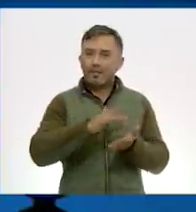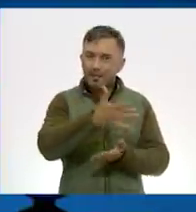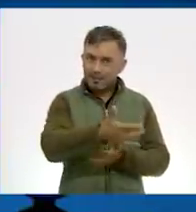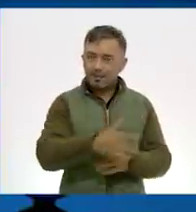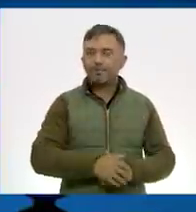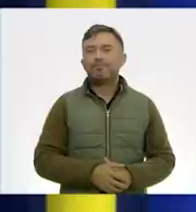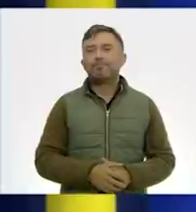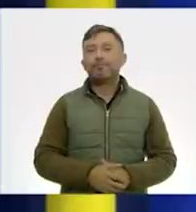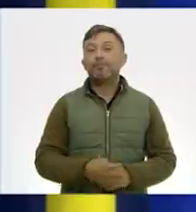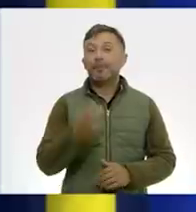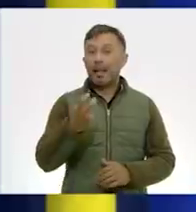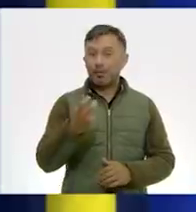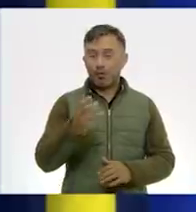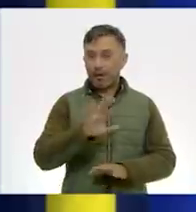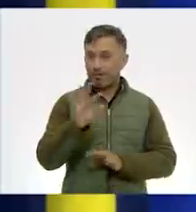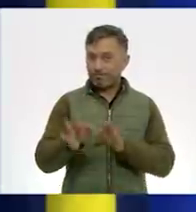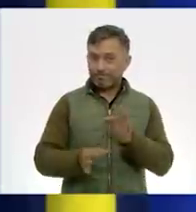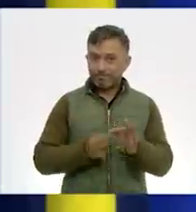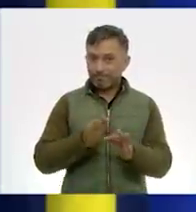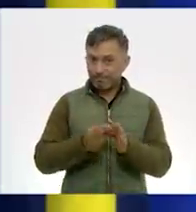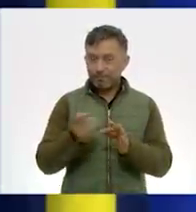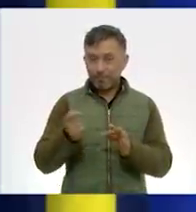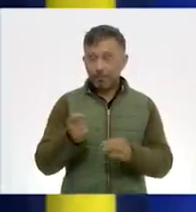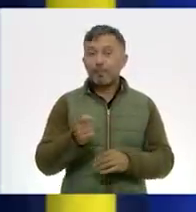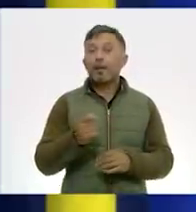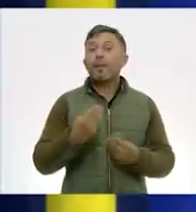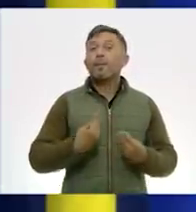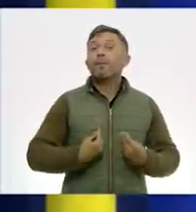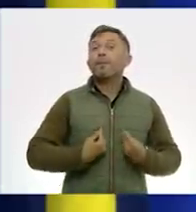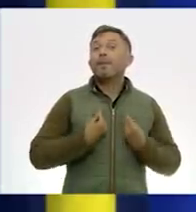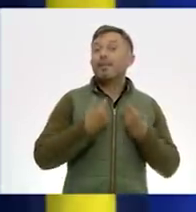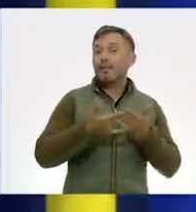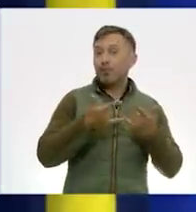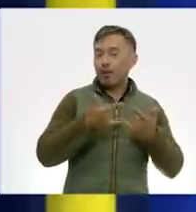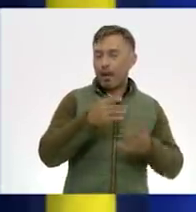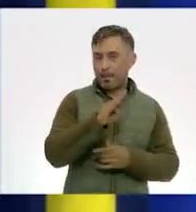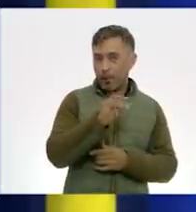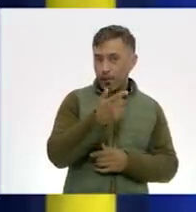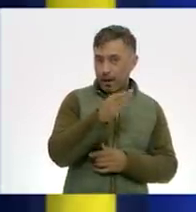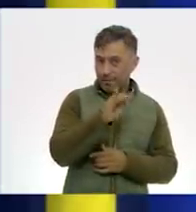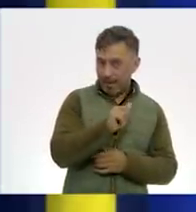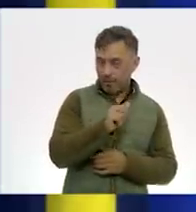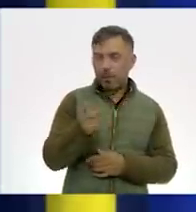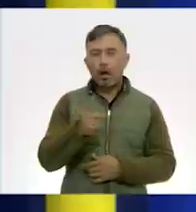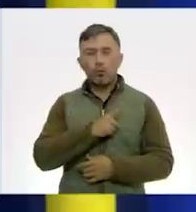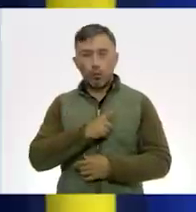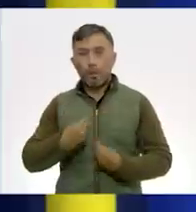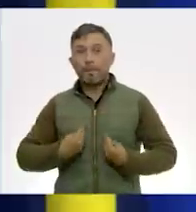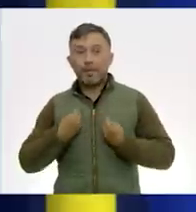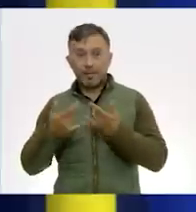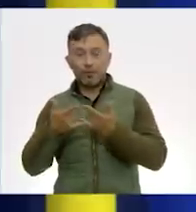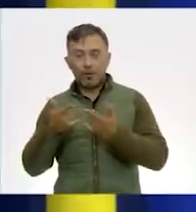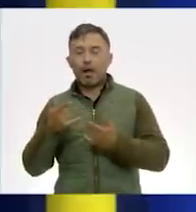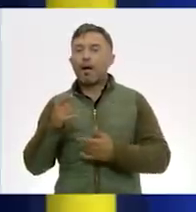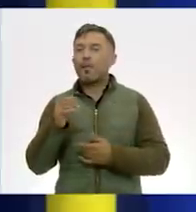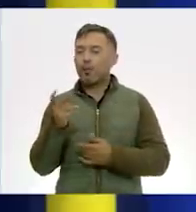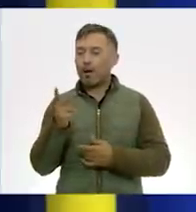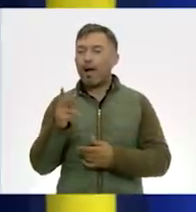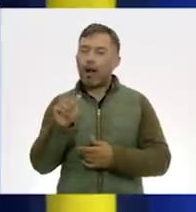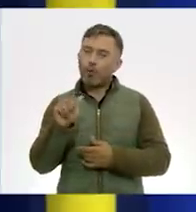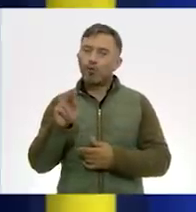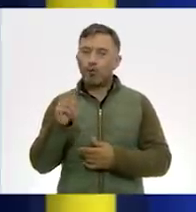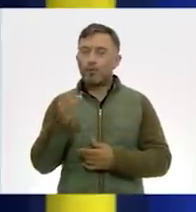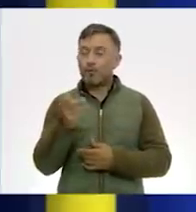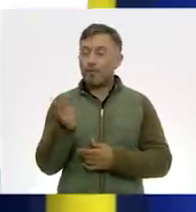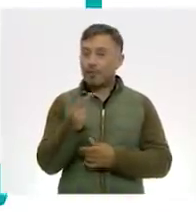así hemos terminado con similitudes y diferencias entre la biografía y la autobiografía. Muchas gracias, maestra.